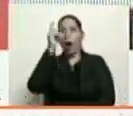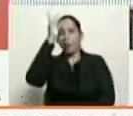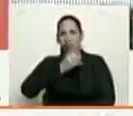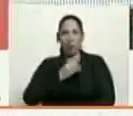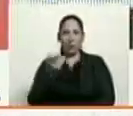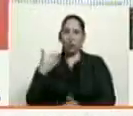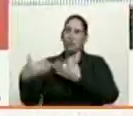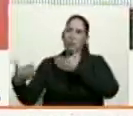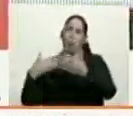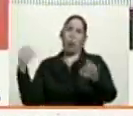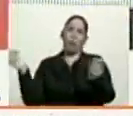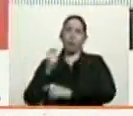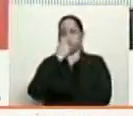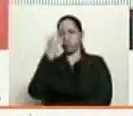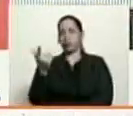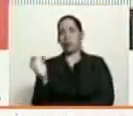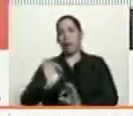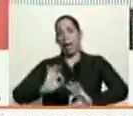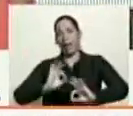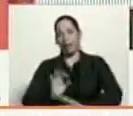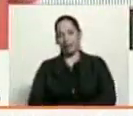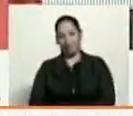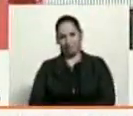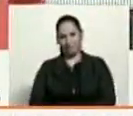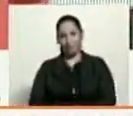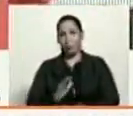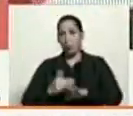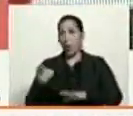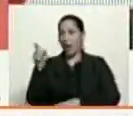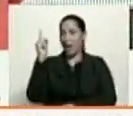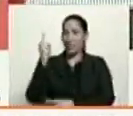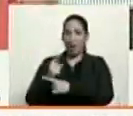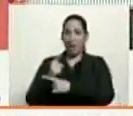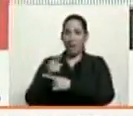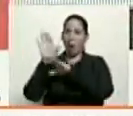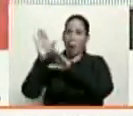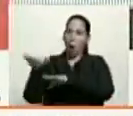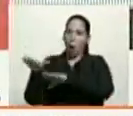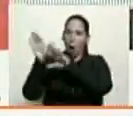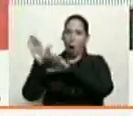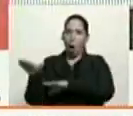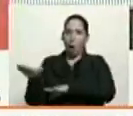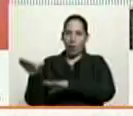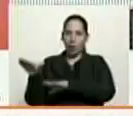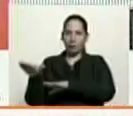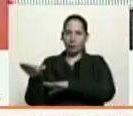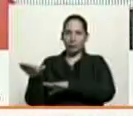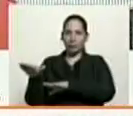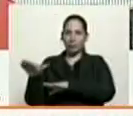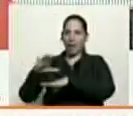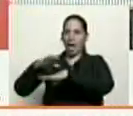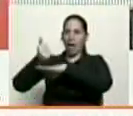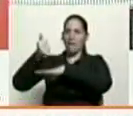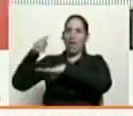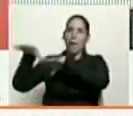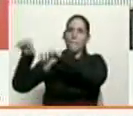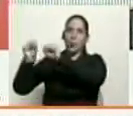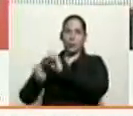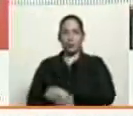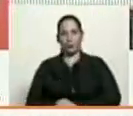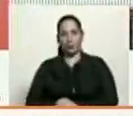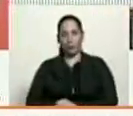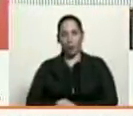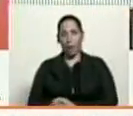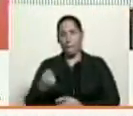No les importa absolutamente nada, porque ellos tienen que cumplirle órdenes, cumplirle las órdenes a sus jefes imperiales. De manera